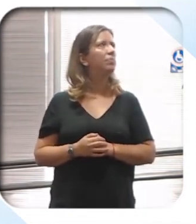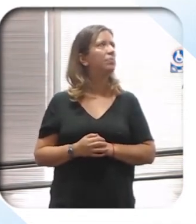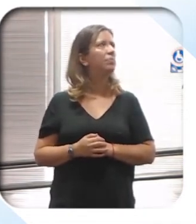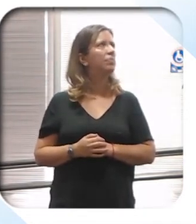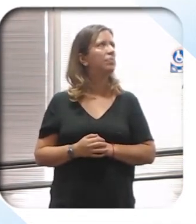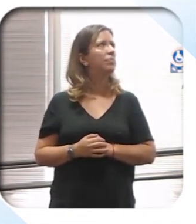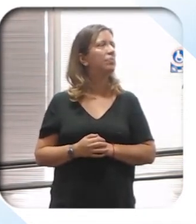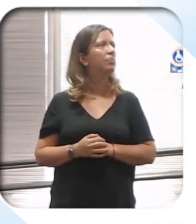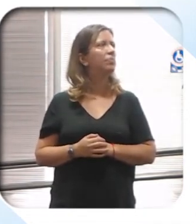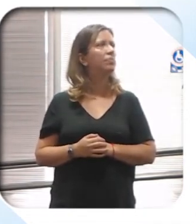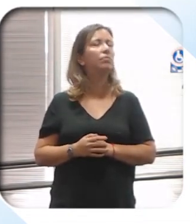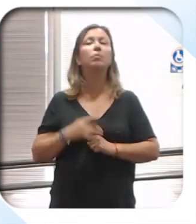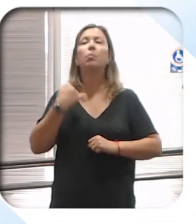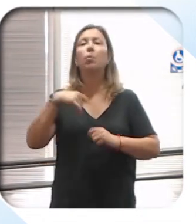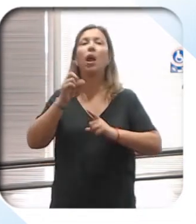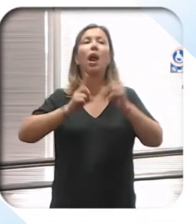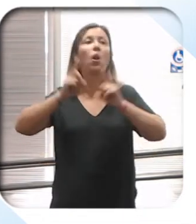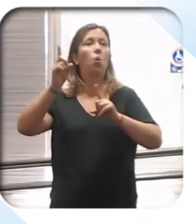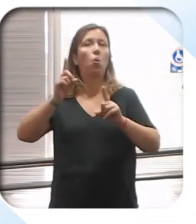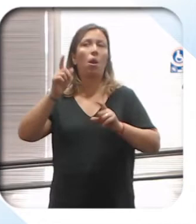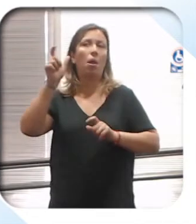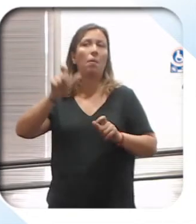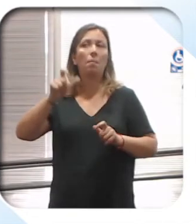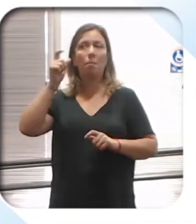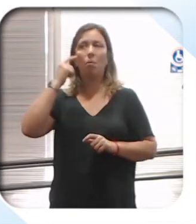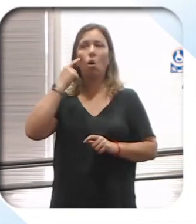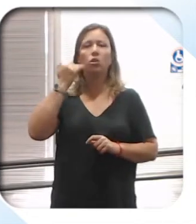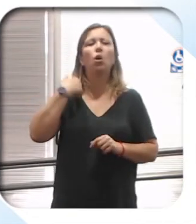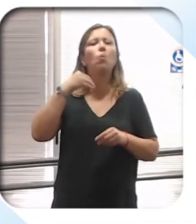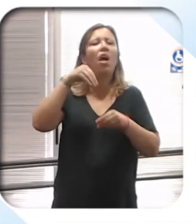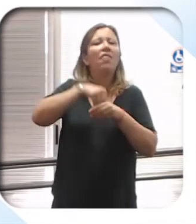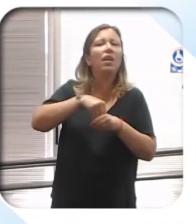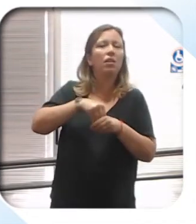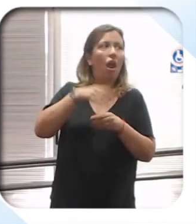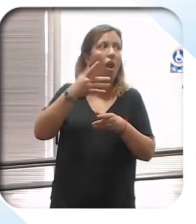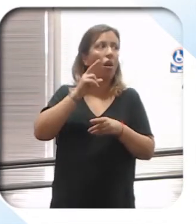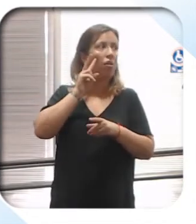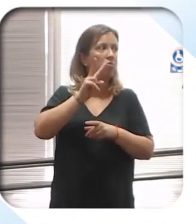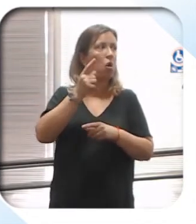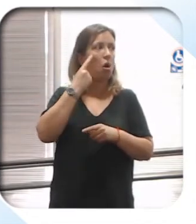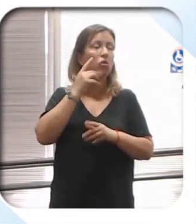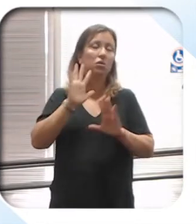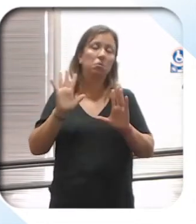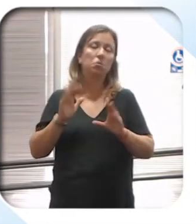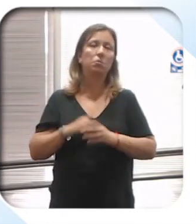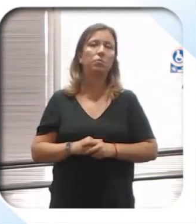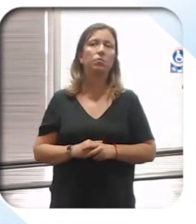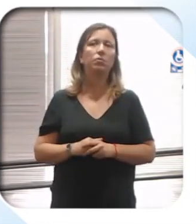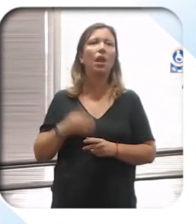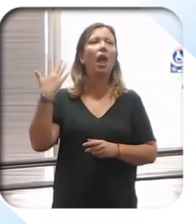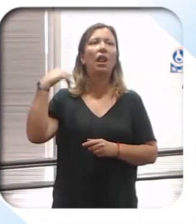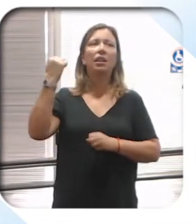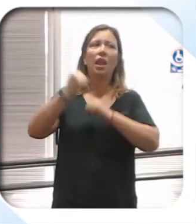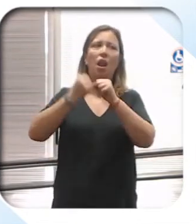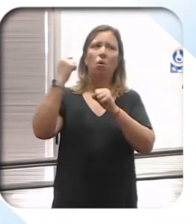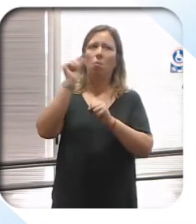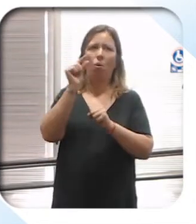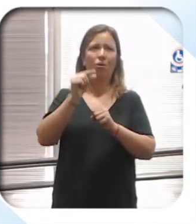Bien. Porque algunas personas no conocen el clítoris por dentro. Ahora, por suerte, veo que todo el mundo lo conoce. Hace unos años, pocos.